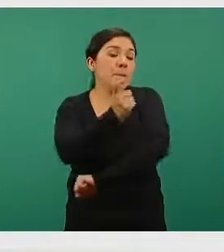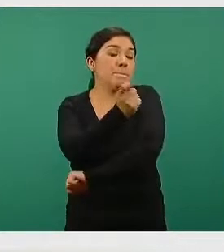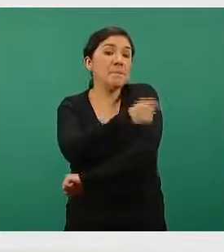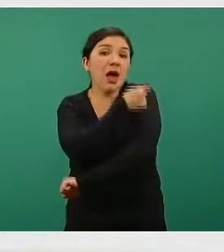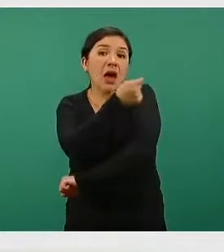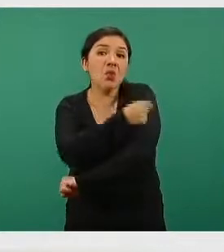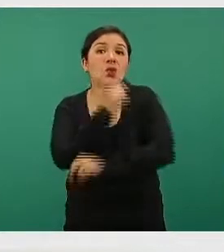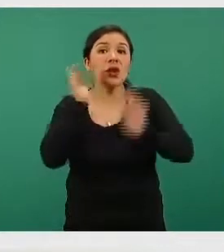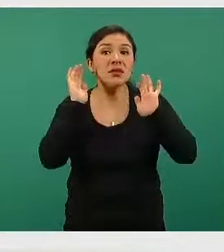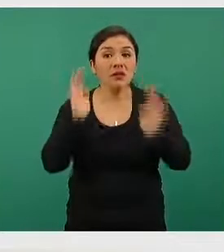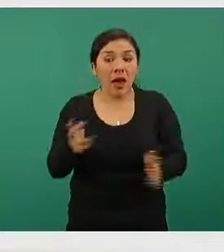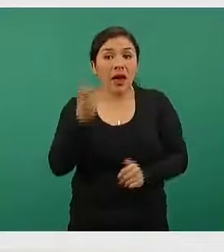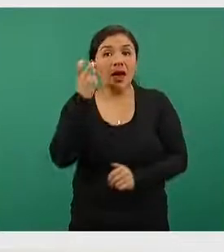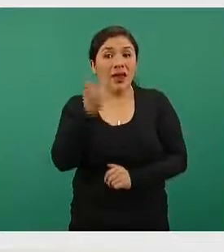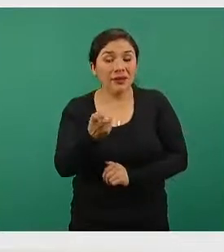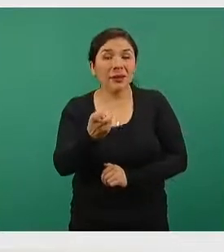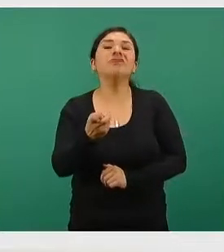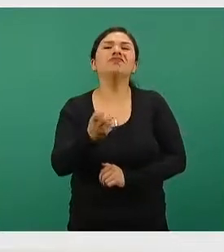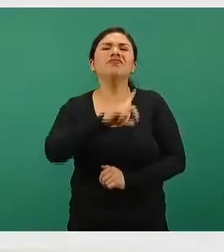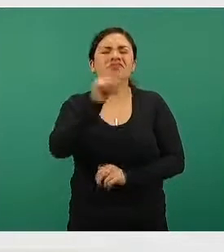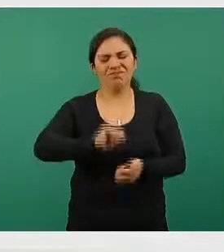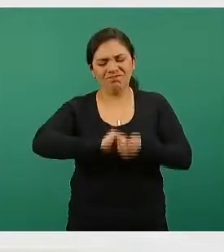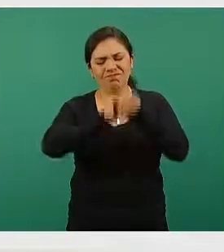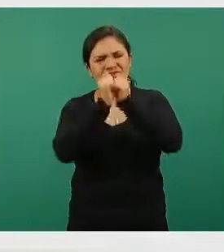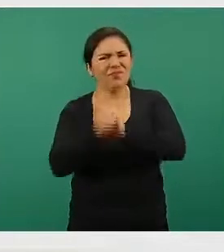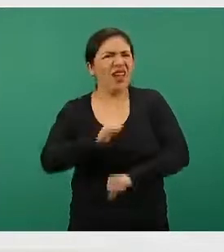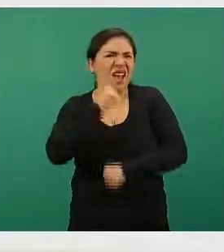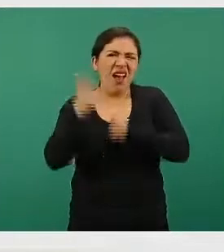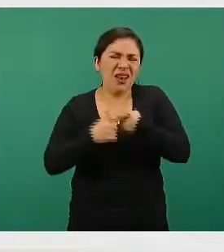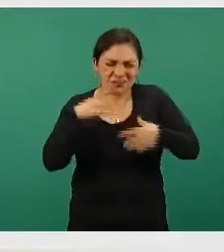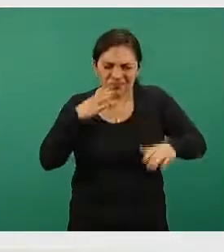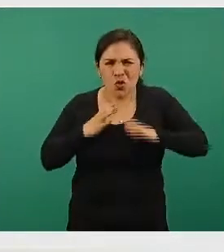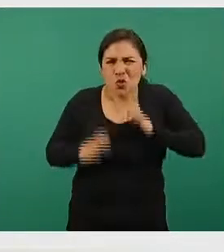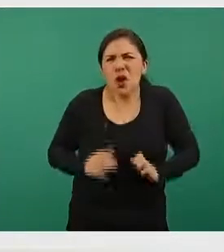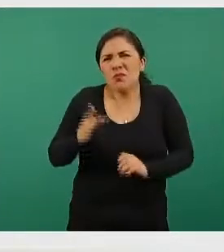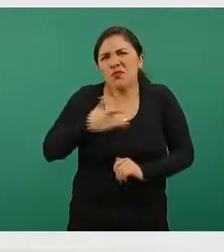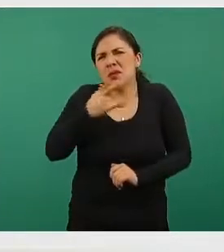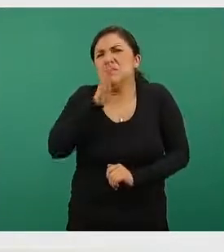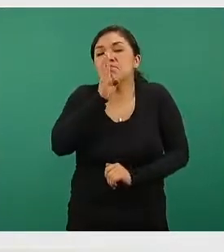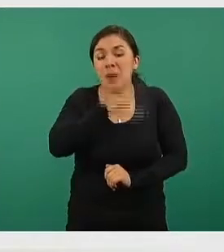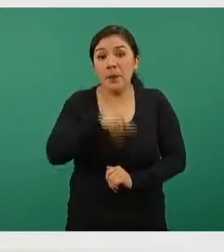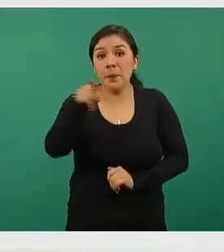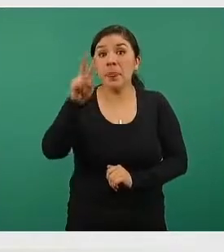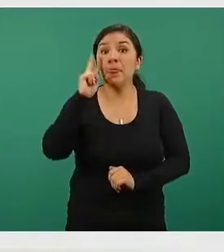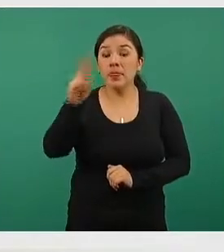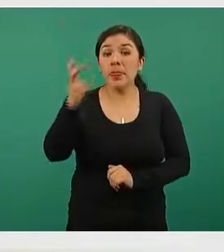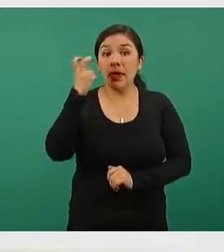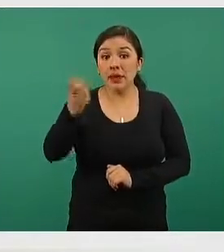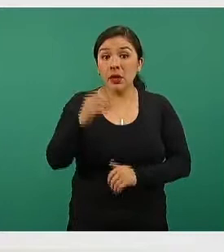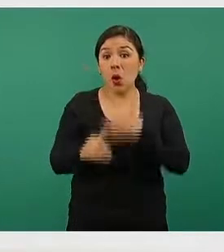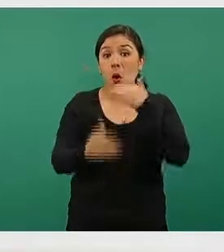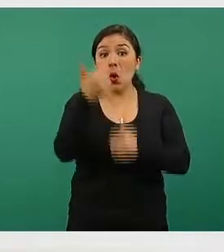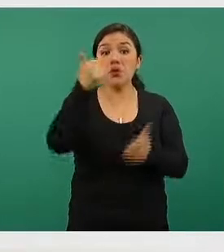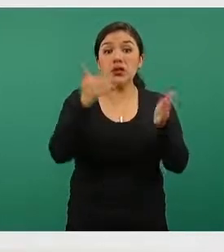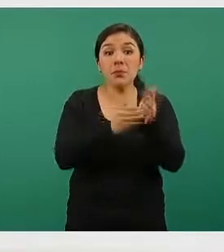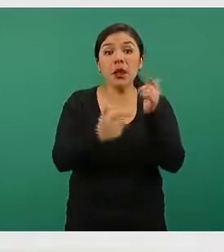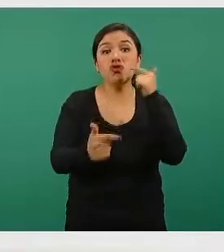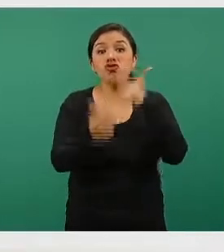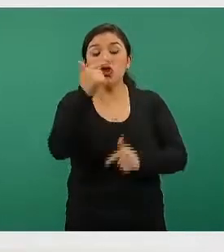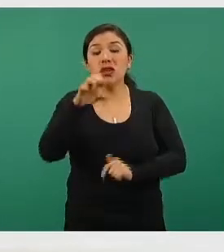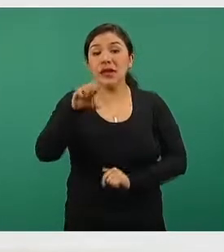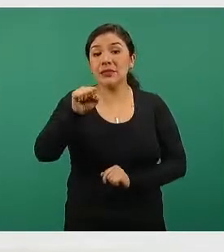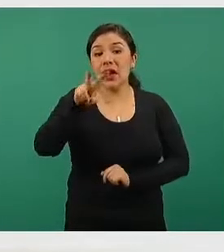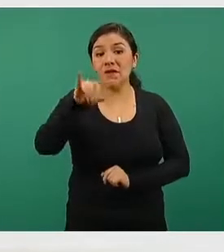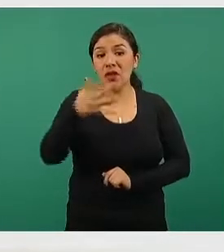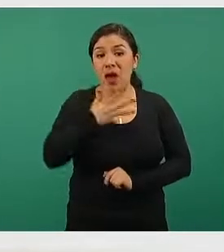aplicación del biológico en su organismo. Como podemos ver, precisamente de esas 11.012 ESAVIS